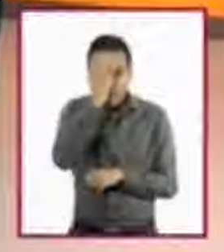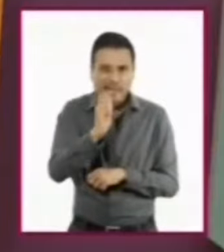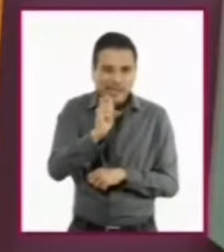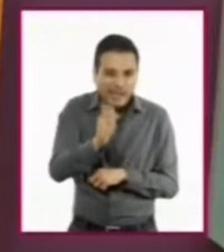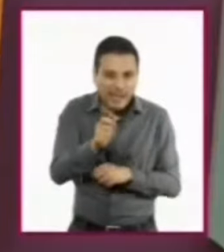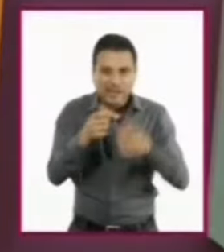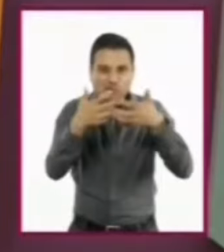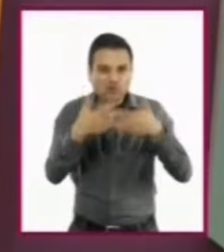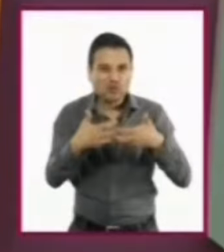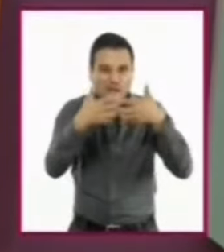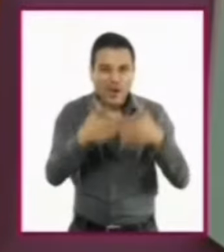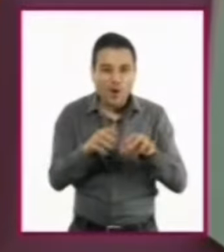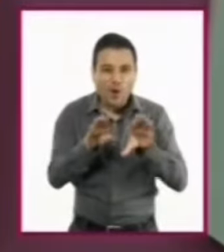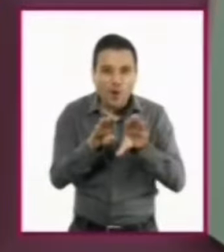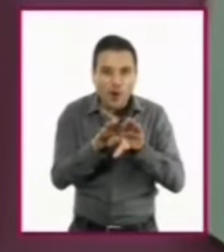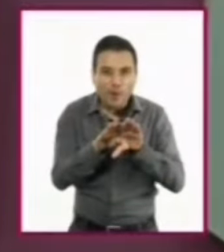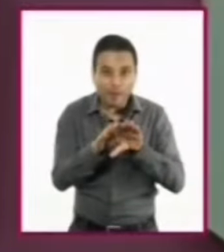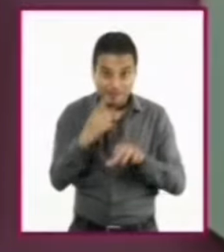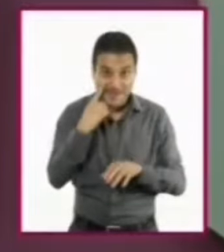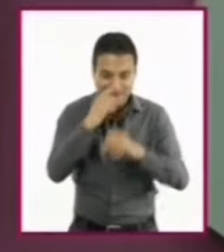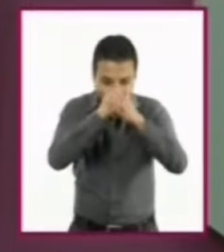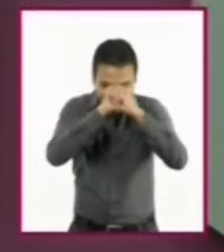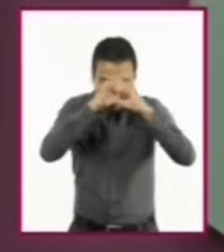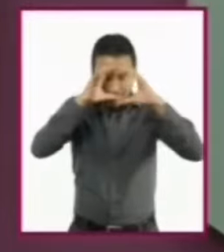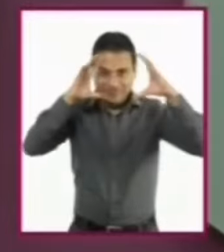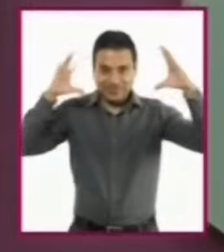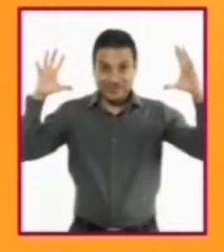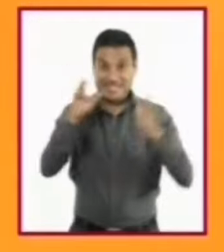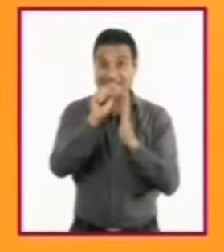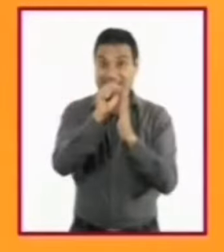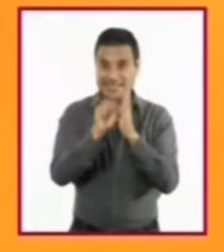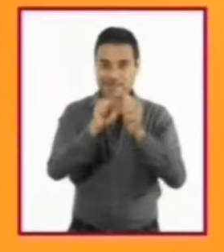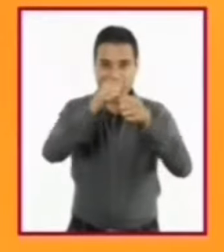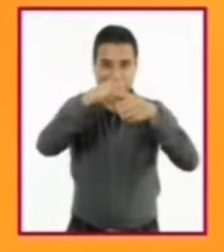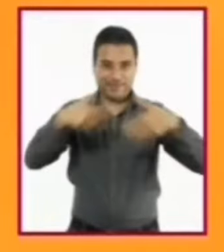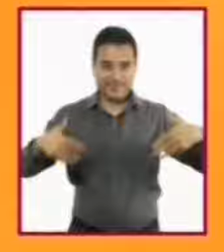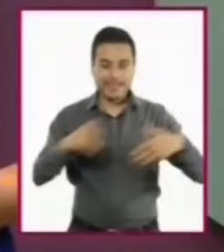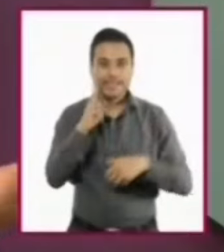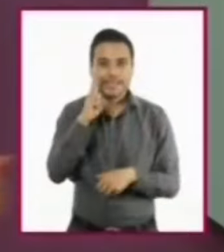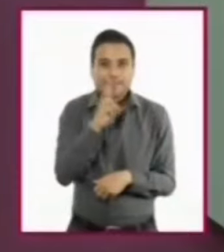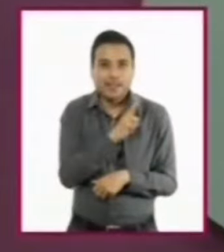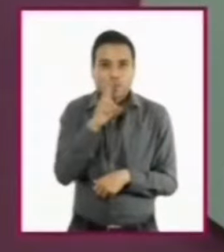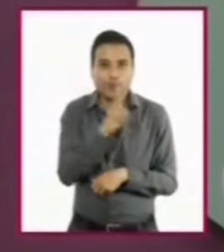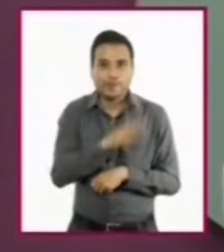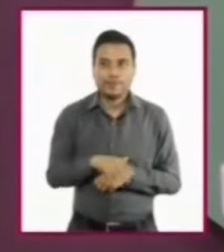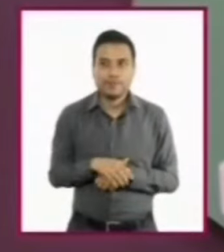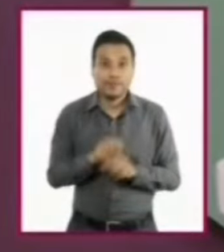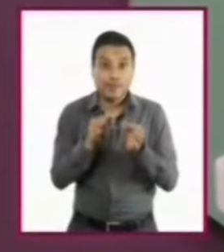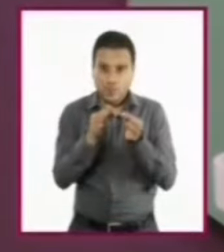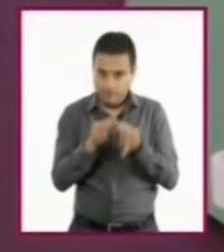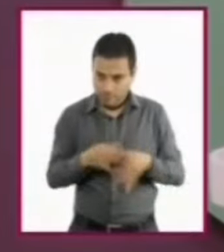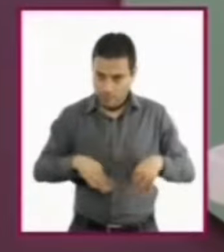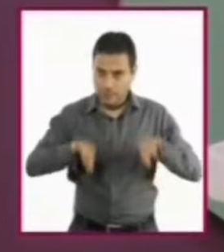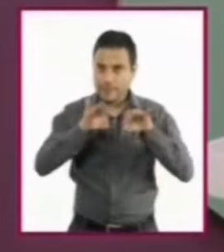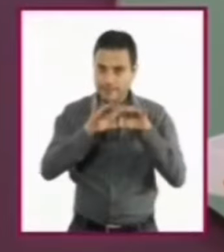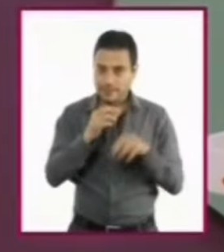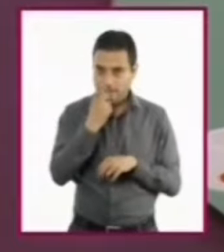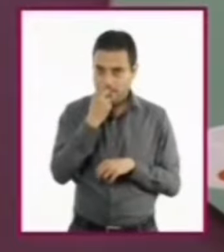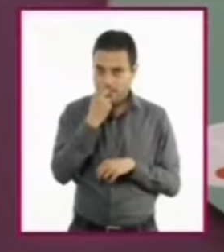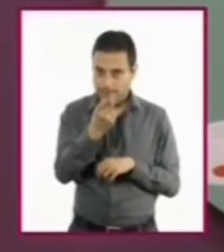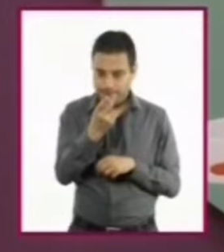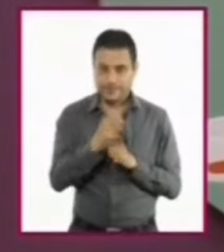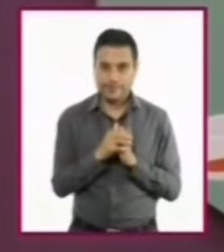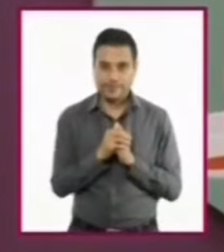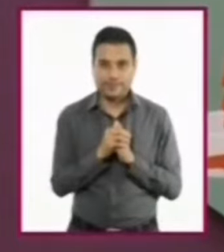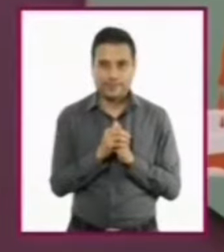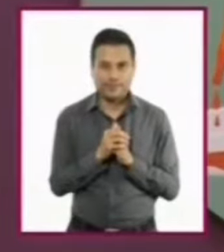funciones. Vámonos a través del sistema respiratorio. Pero, ¿no cree que es importante comentarle a nuestros estudiantes